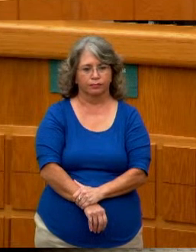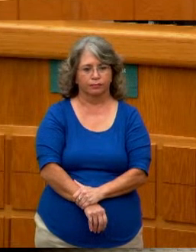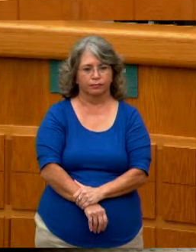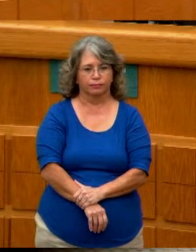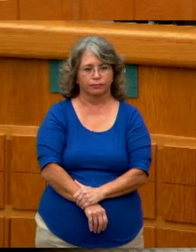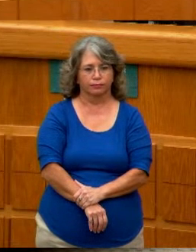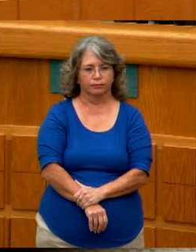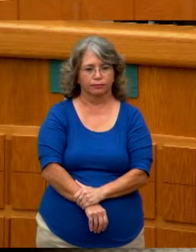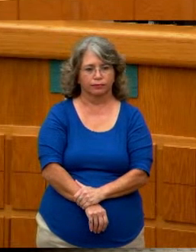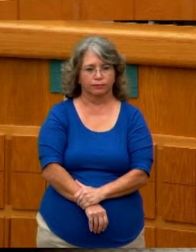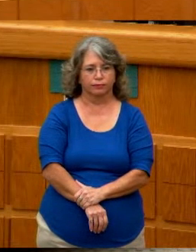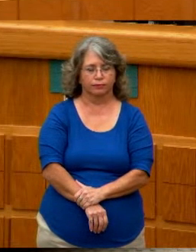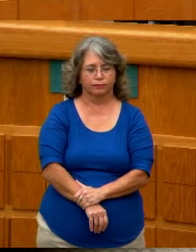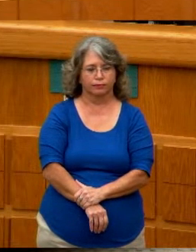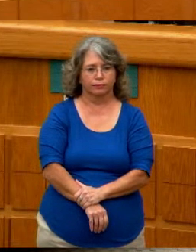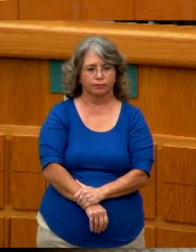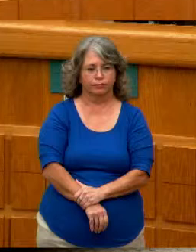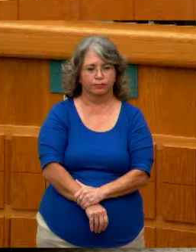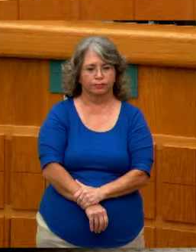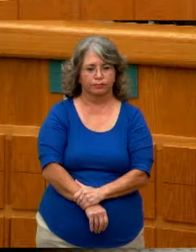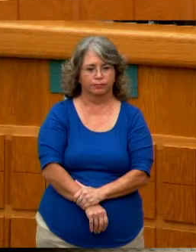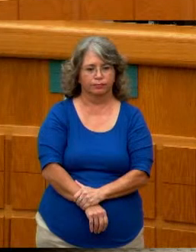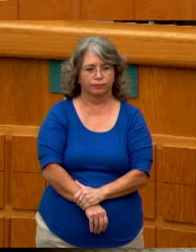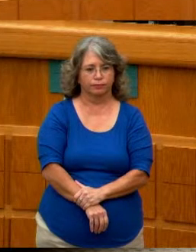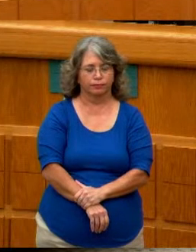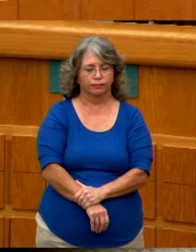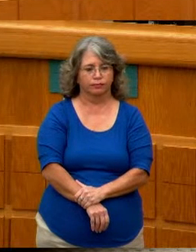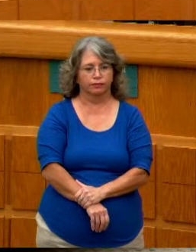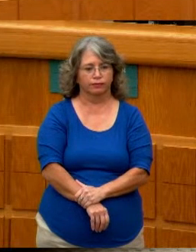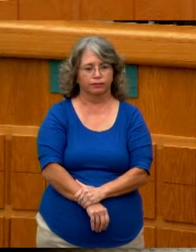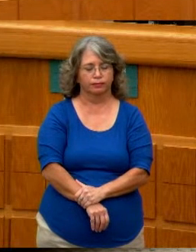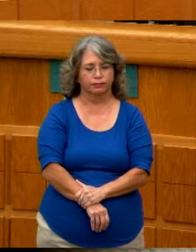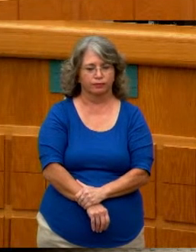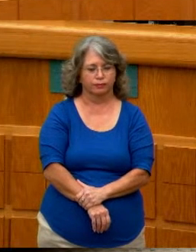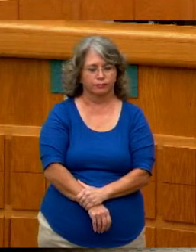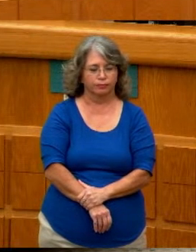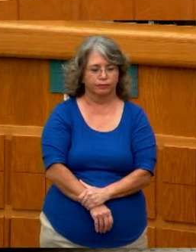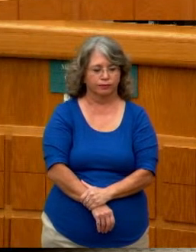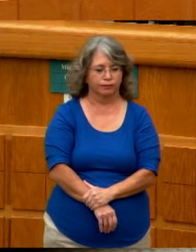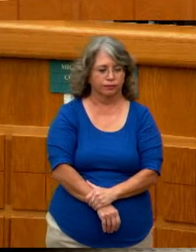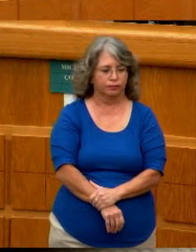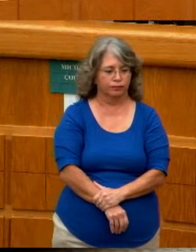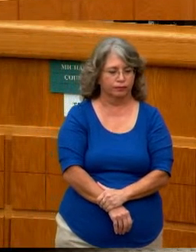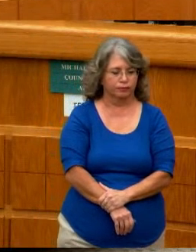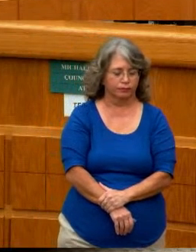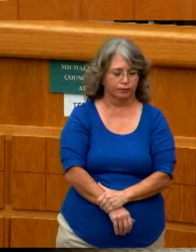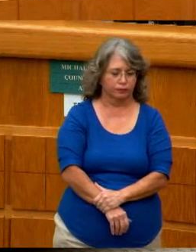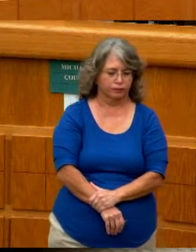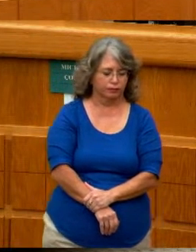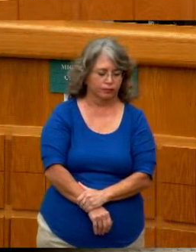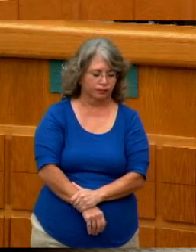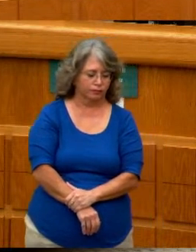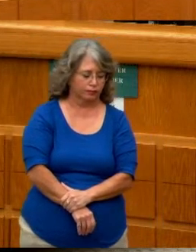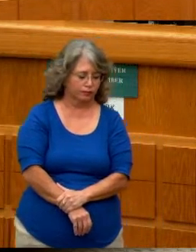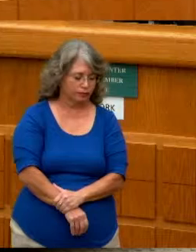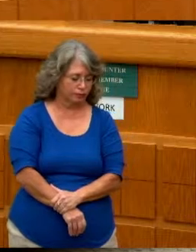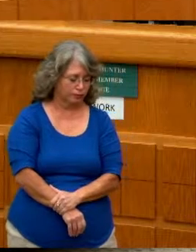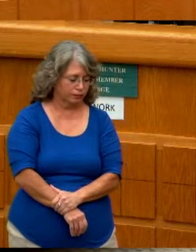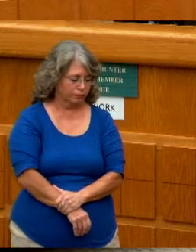la tarde. Este cambio en el horario es para que más residentes aprovechen la toma de especímenes durante el día sábado si es que laboran durante